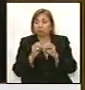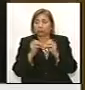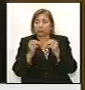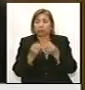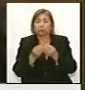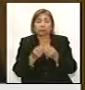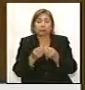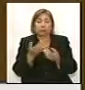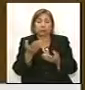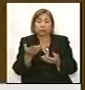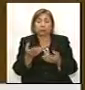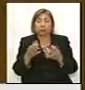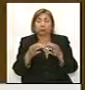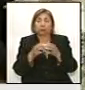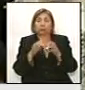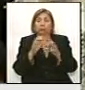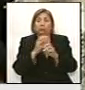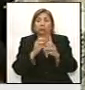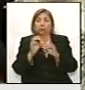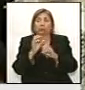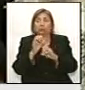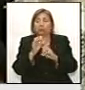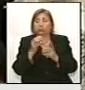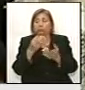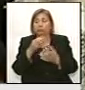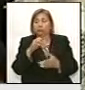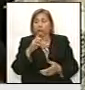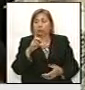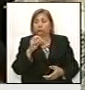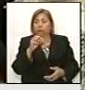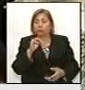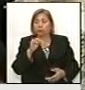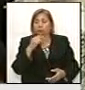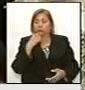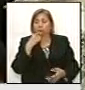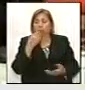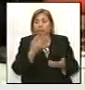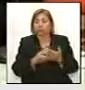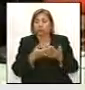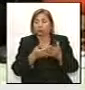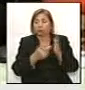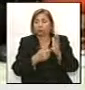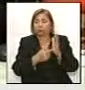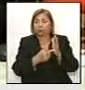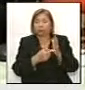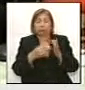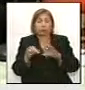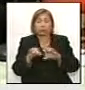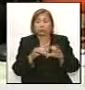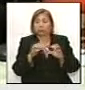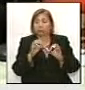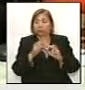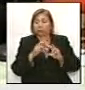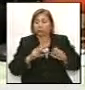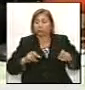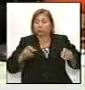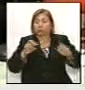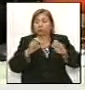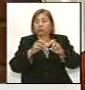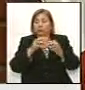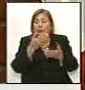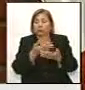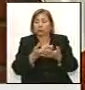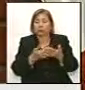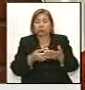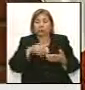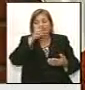el titular de la Comisión de Cultura, Dalmiro Palomino, quien remarcó en promover una sesión del Pleno enfocado en el